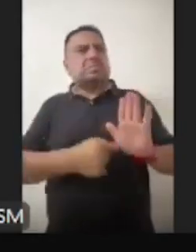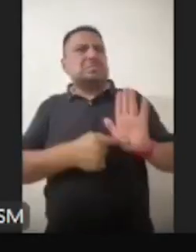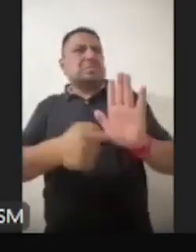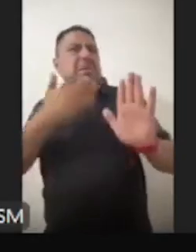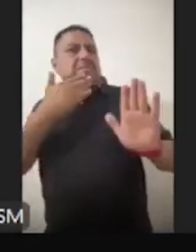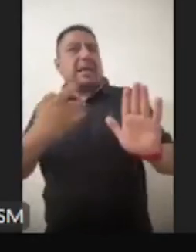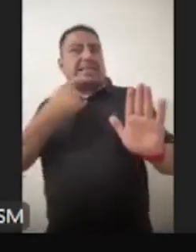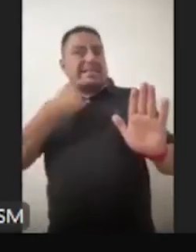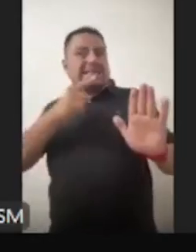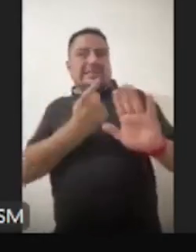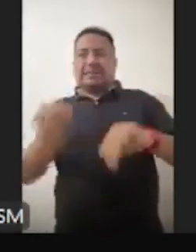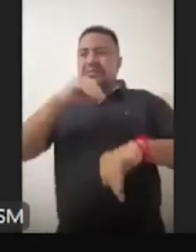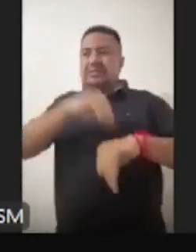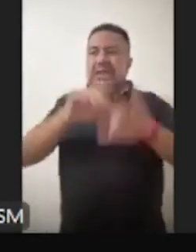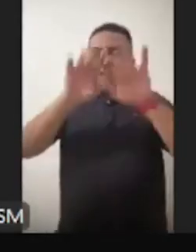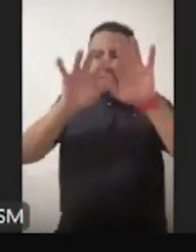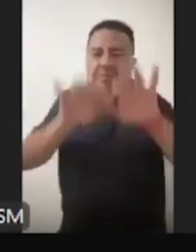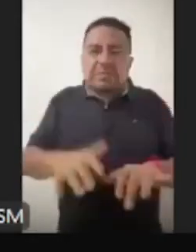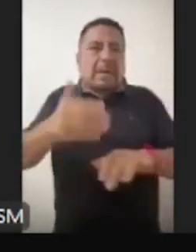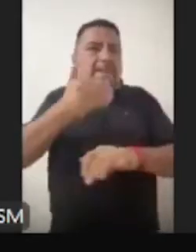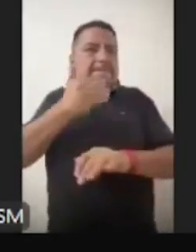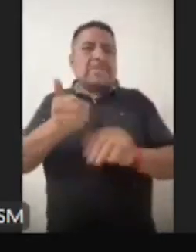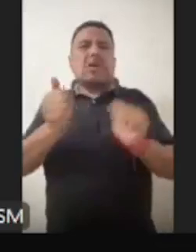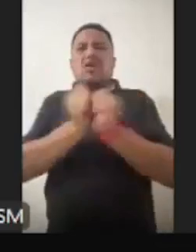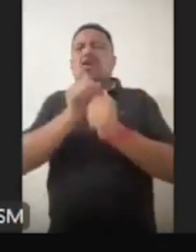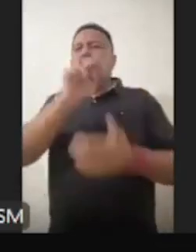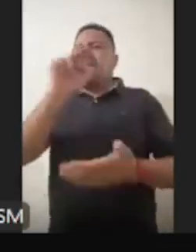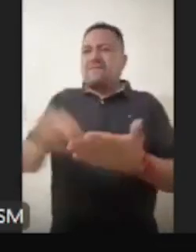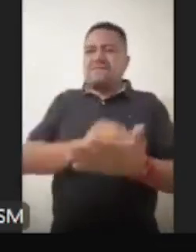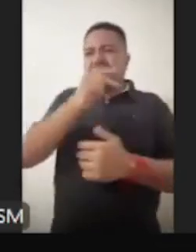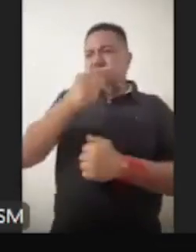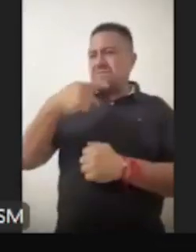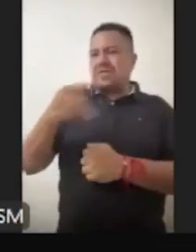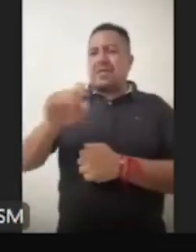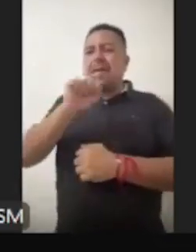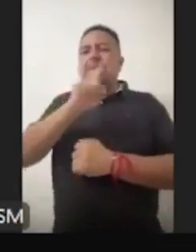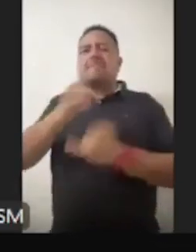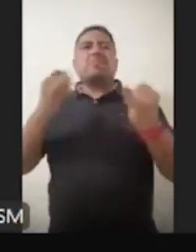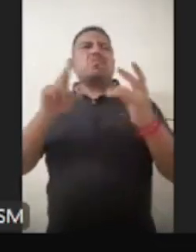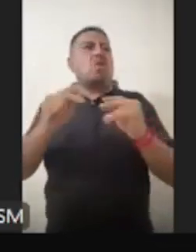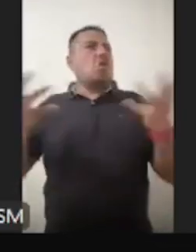en cuanto al contenido, incluso objetar su firma, lo cual no realizó.